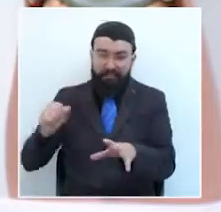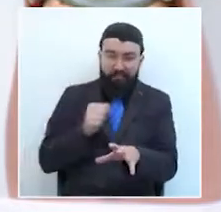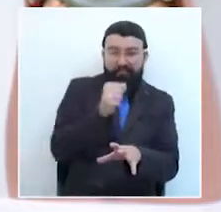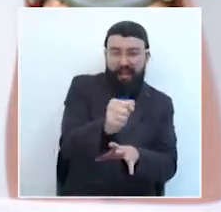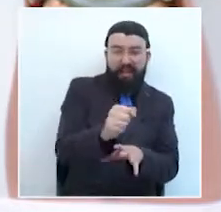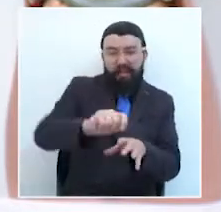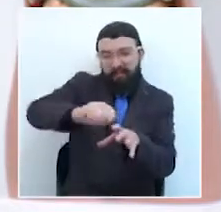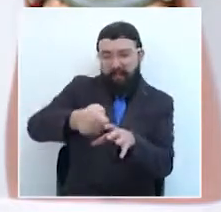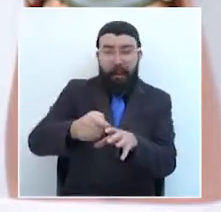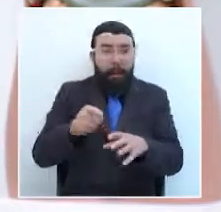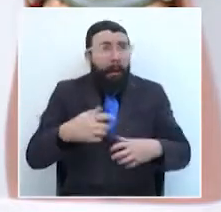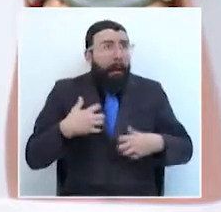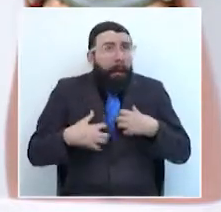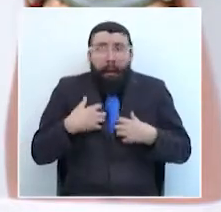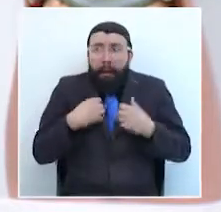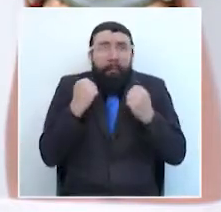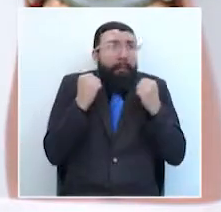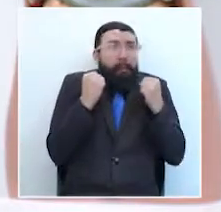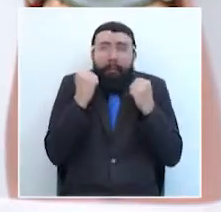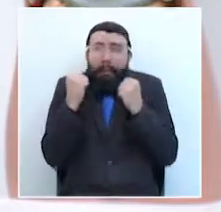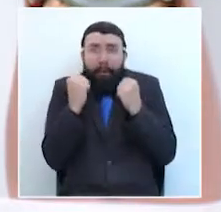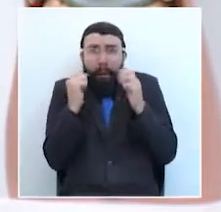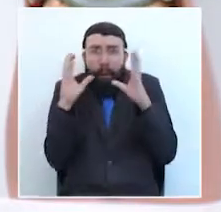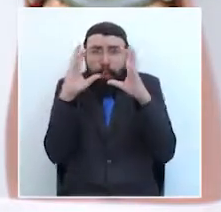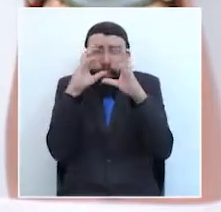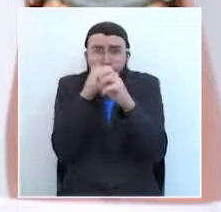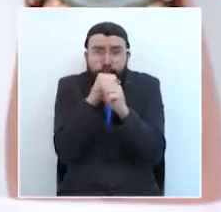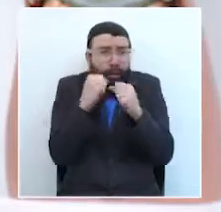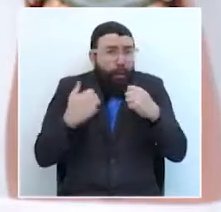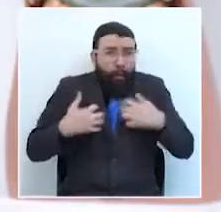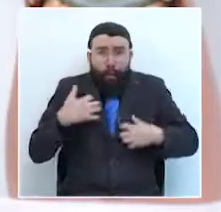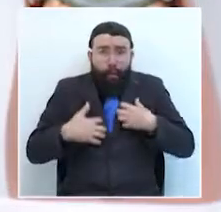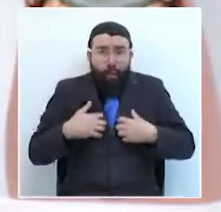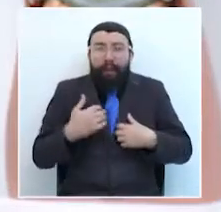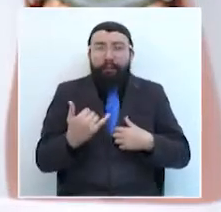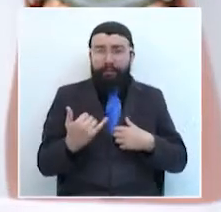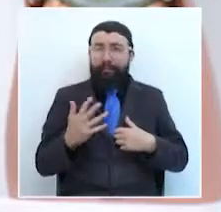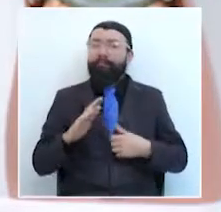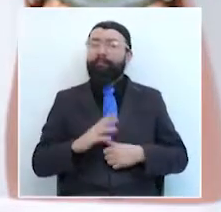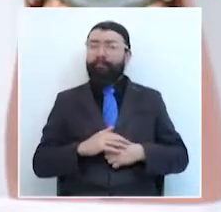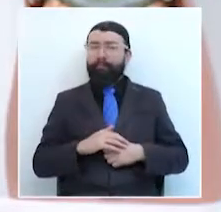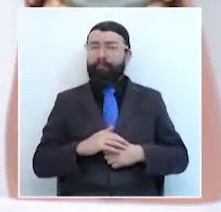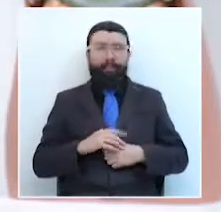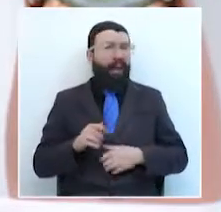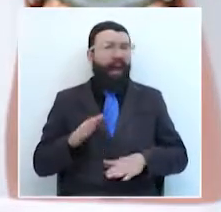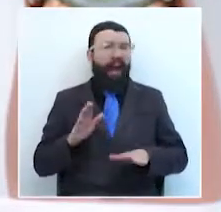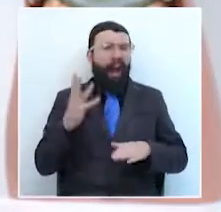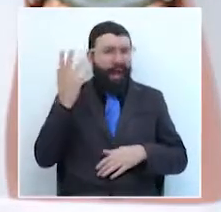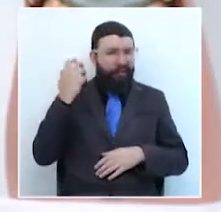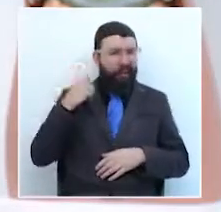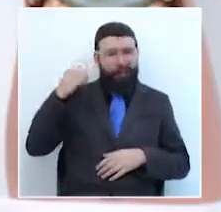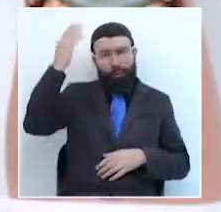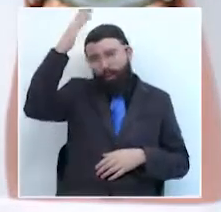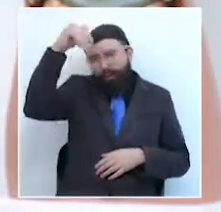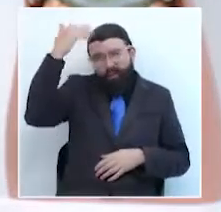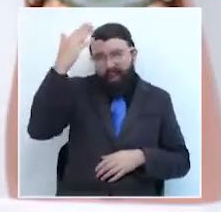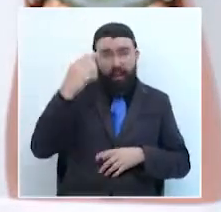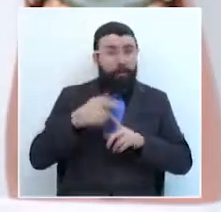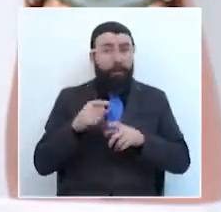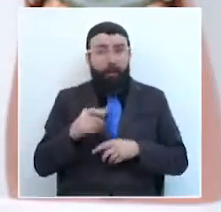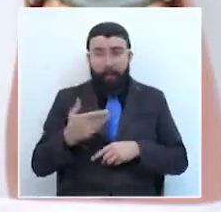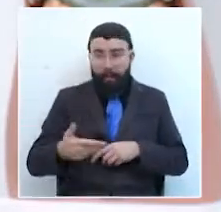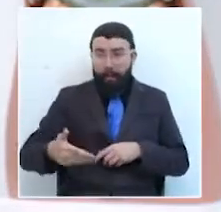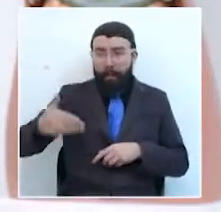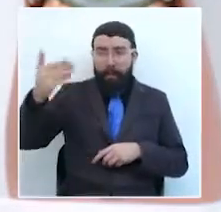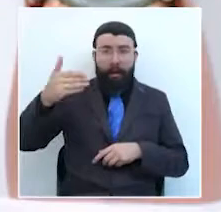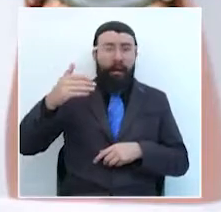closed o los se los escondían para jugar y era algo que era muy inocentemente y resulta que se va convirtiendo